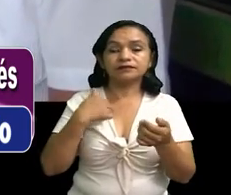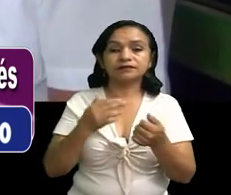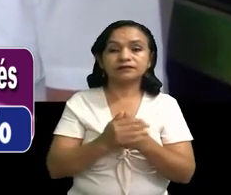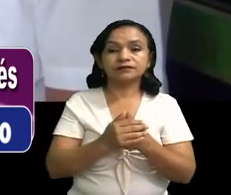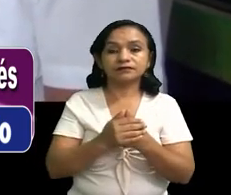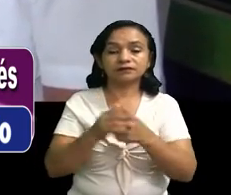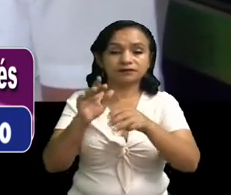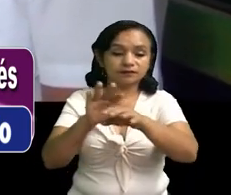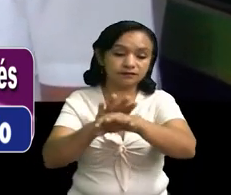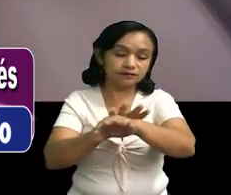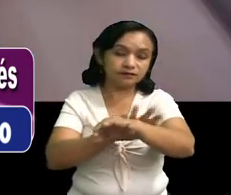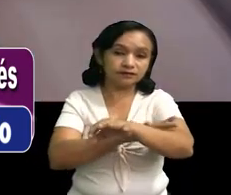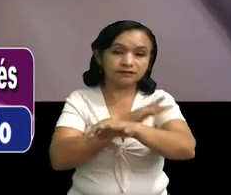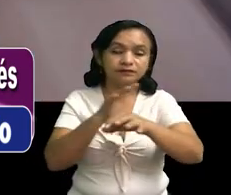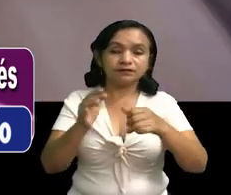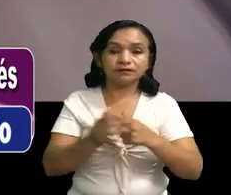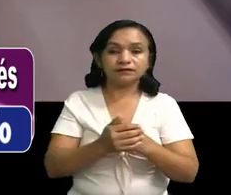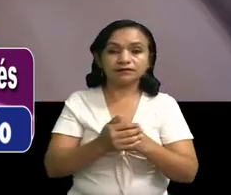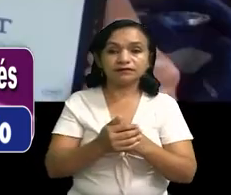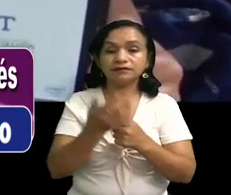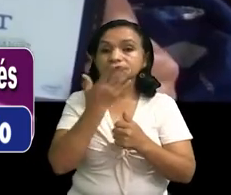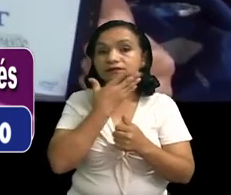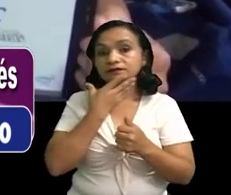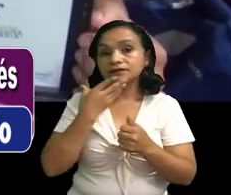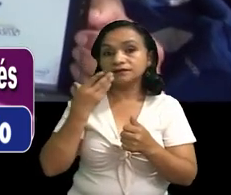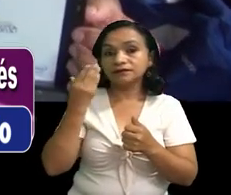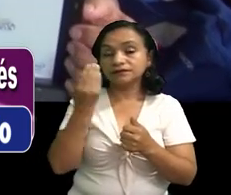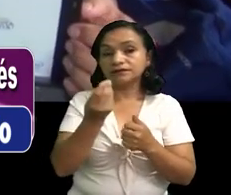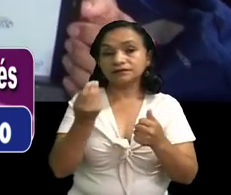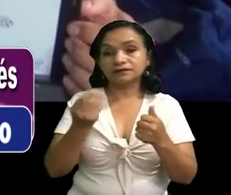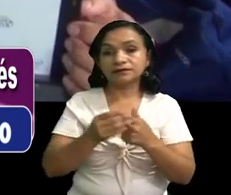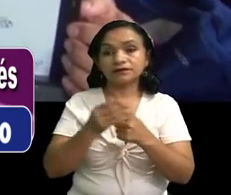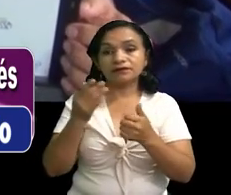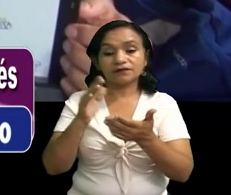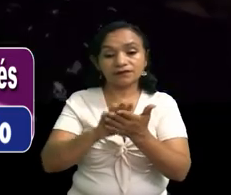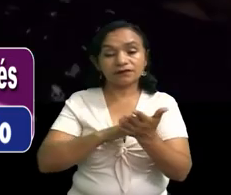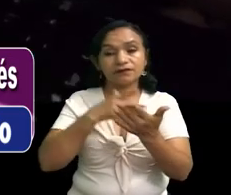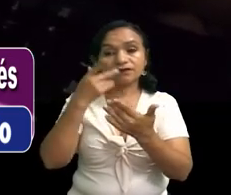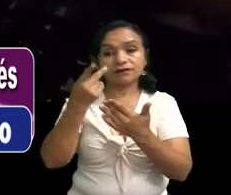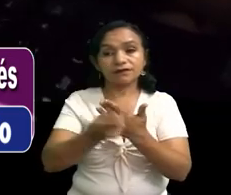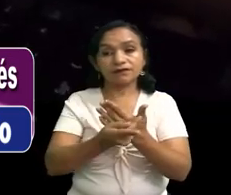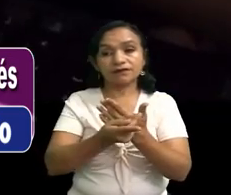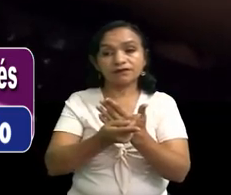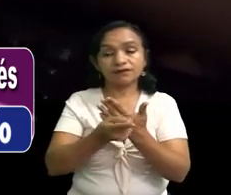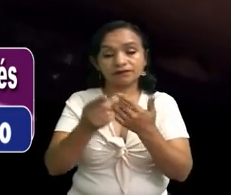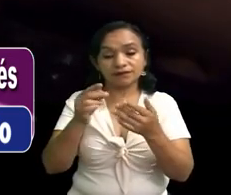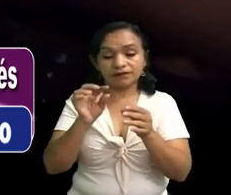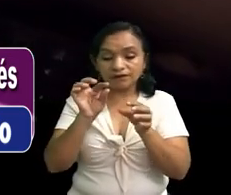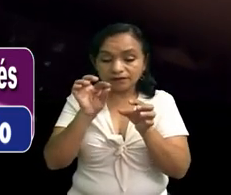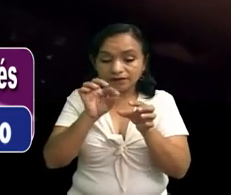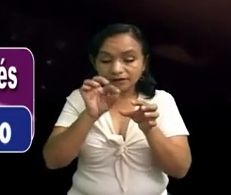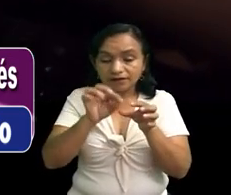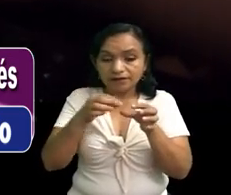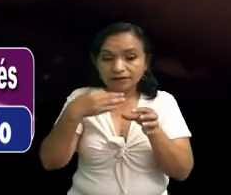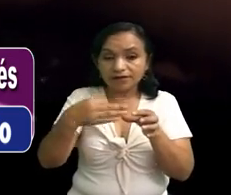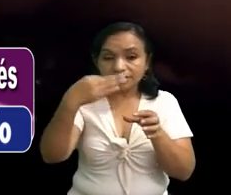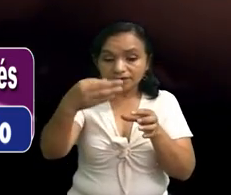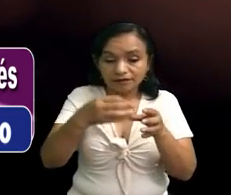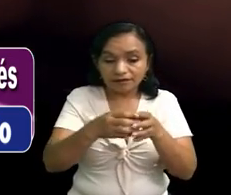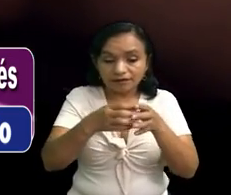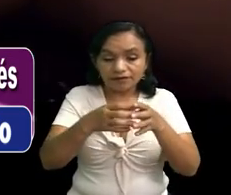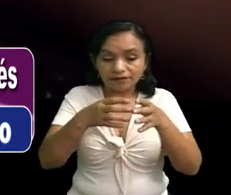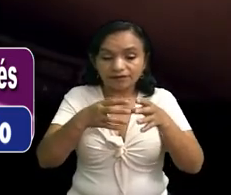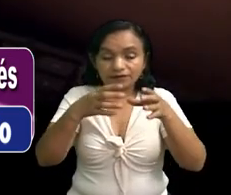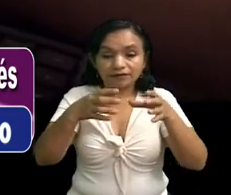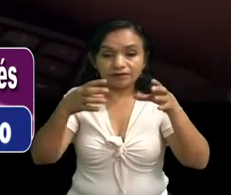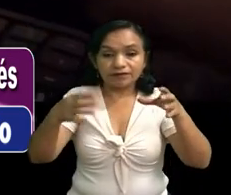de sensibilización para que los jóvenes entren en el programa del Semillero del Futuro, que es ahí donde se